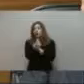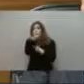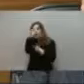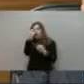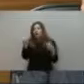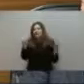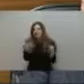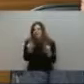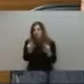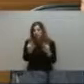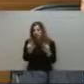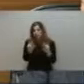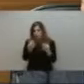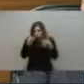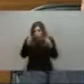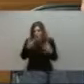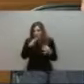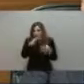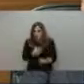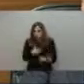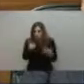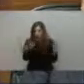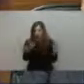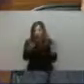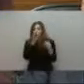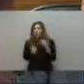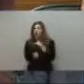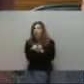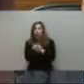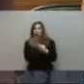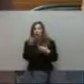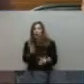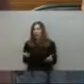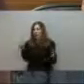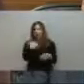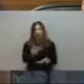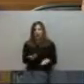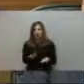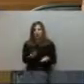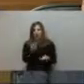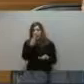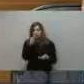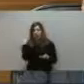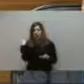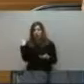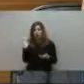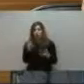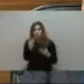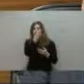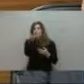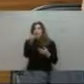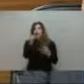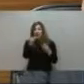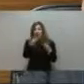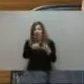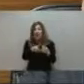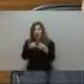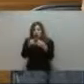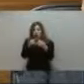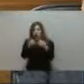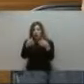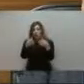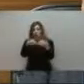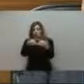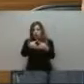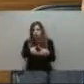la real a hoy en día. Es un puerto muy inseguro, en el que hace ahora 2 años se hundieron más de 20 embarcaciones,